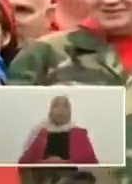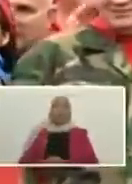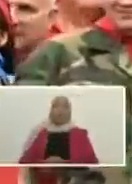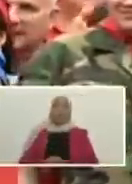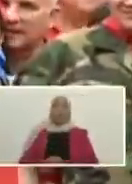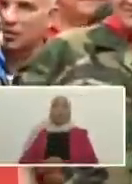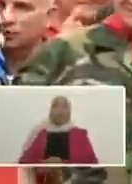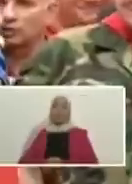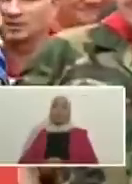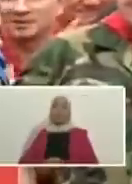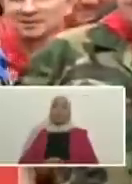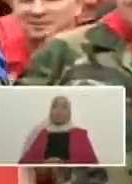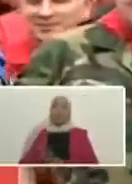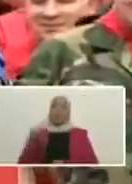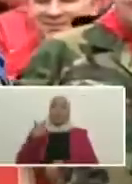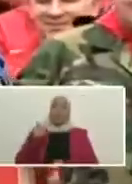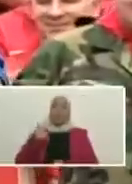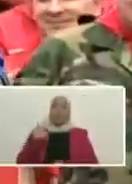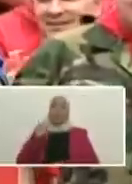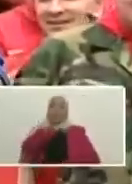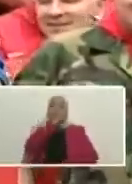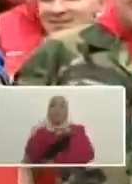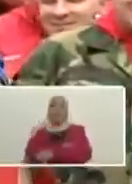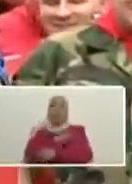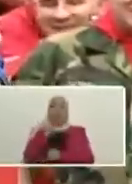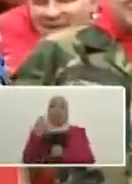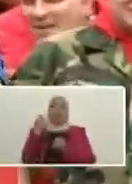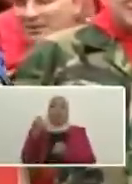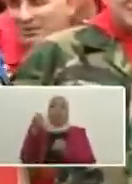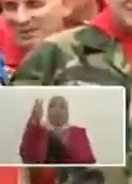Cacique brazo duro me llaman.